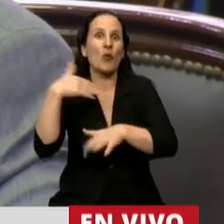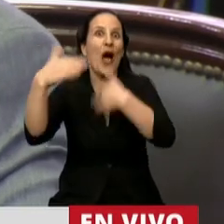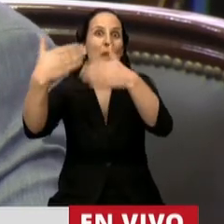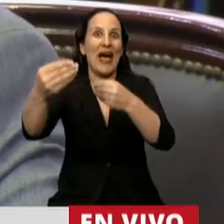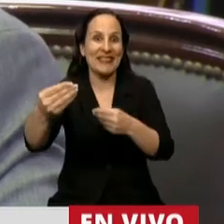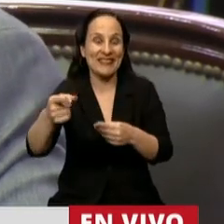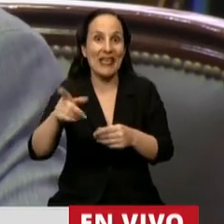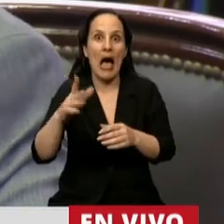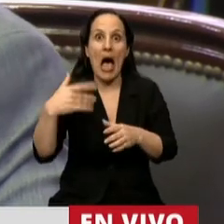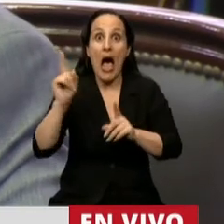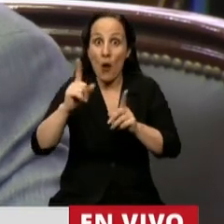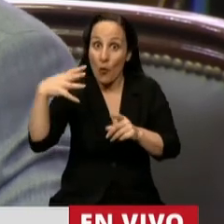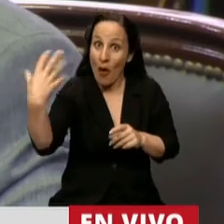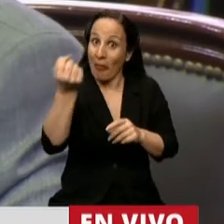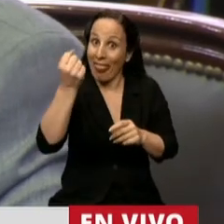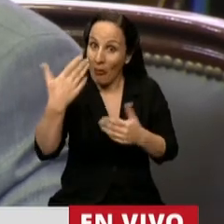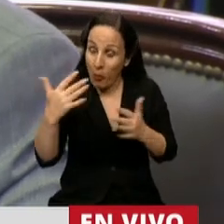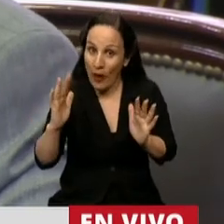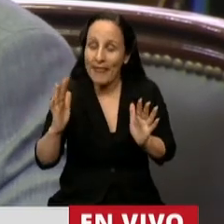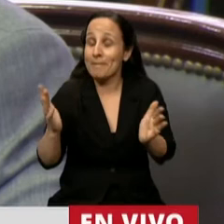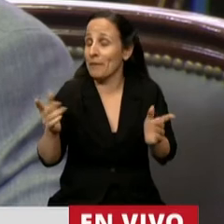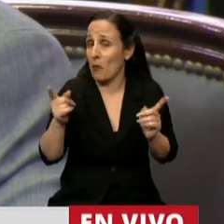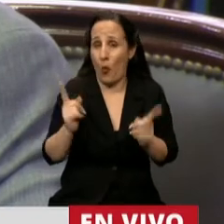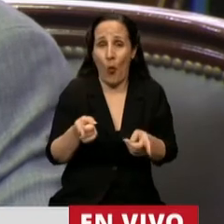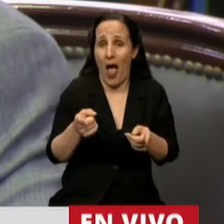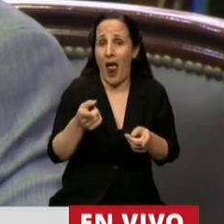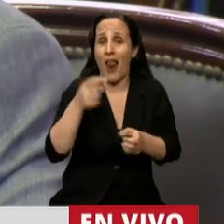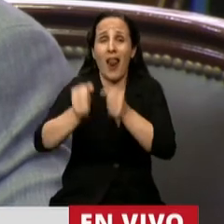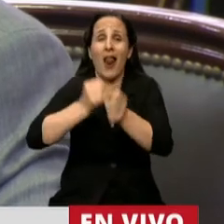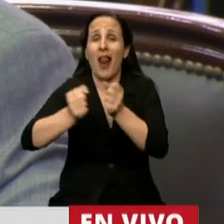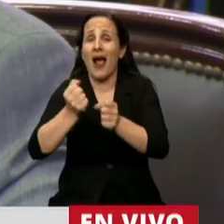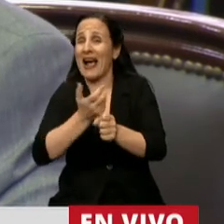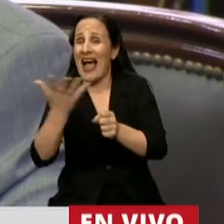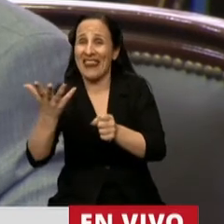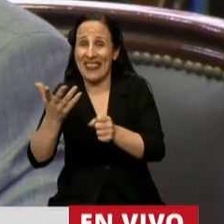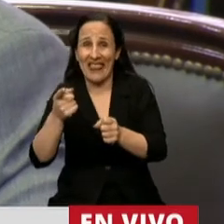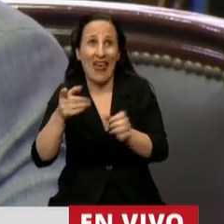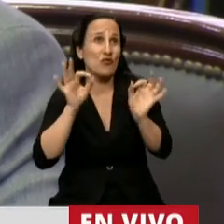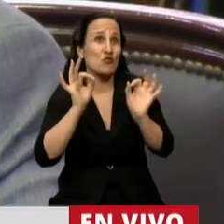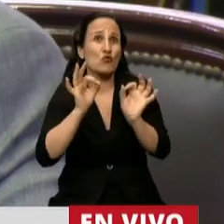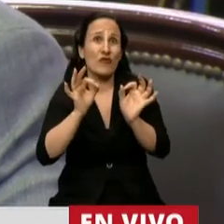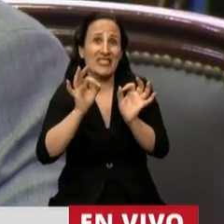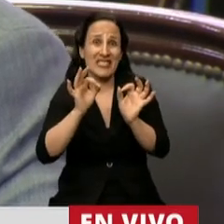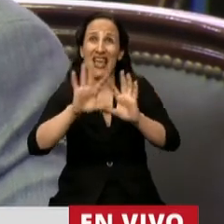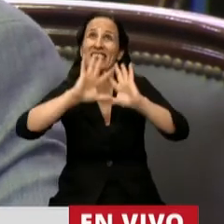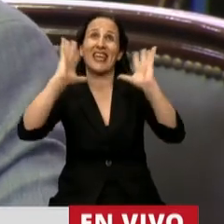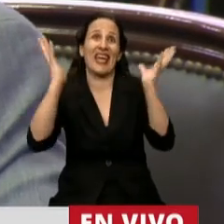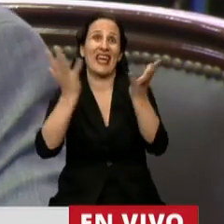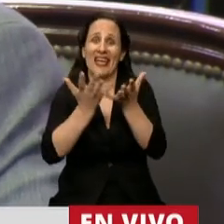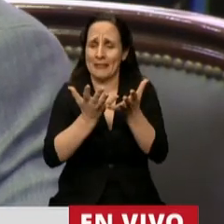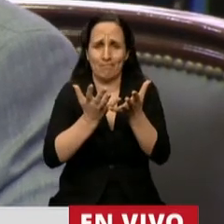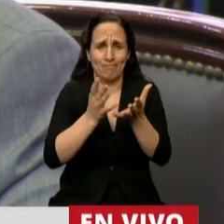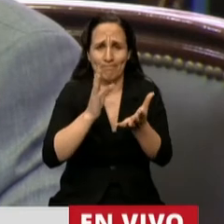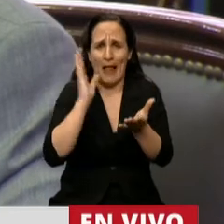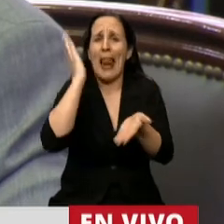lleguen a una feliz conclusión. Aún así, la cantidad de dosis que se produzcan no van a servir para cubrir la mitad de la población. Y no